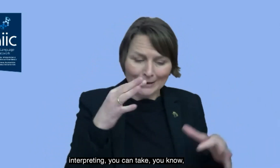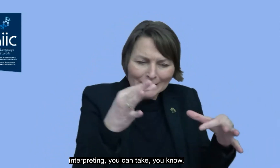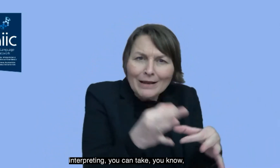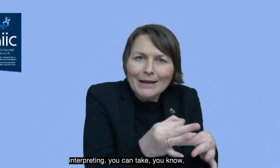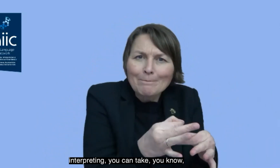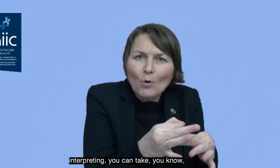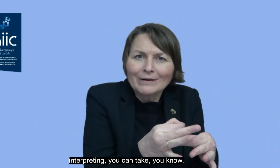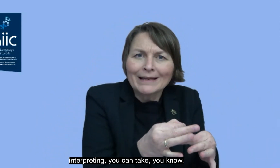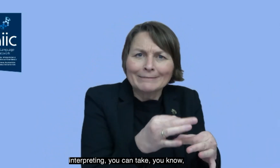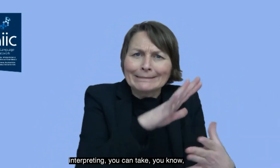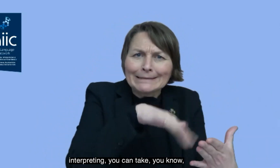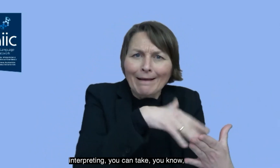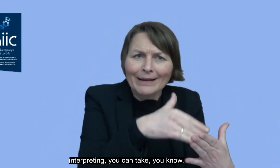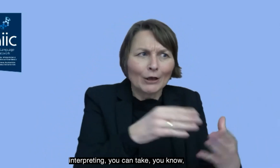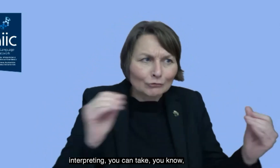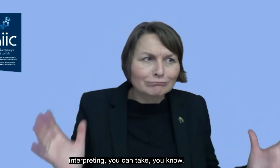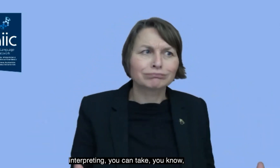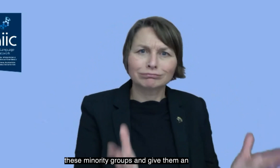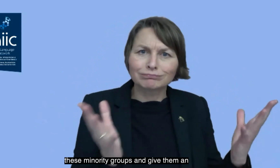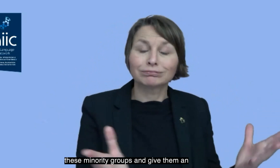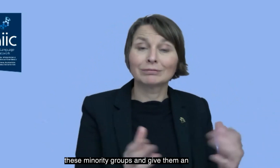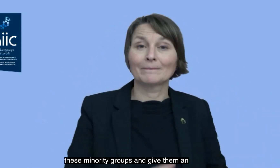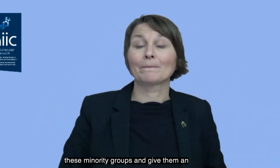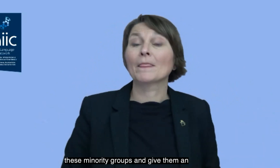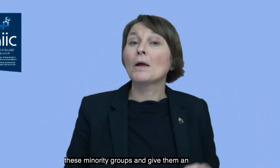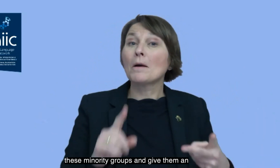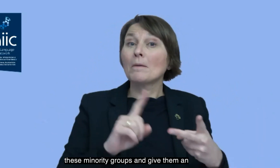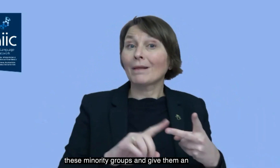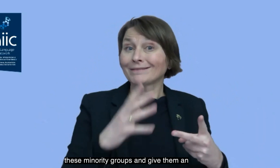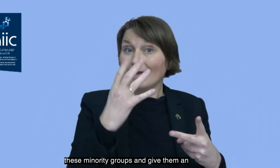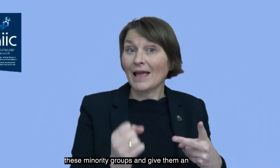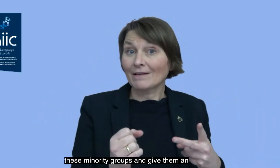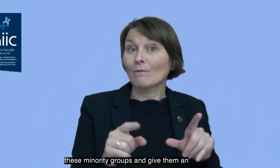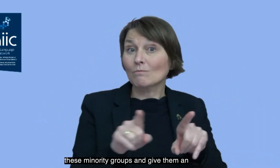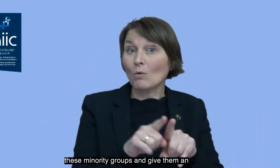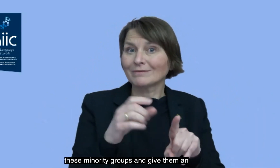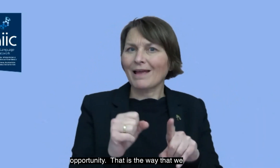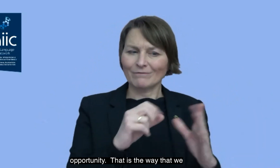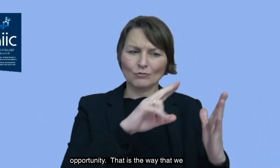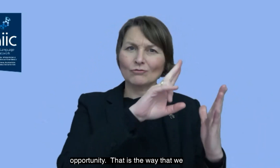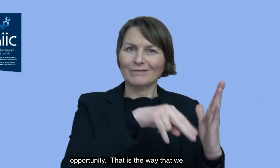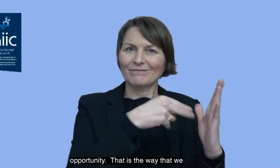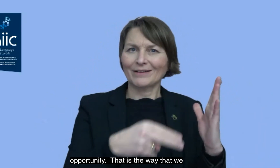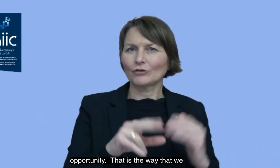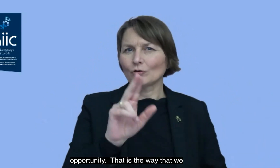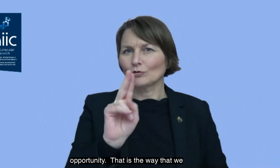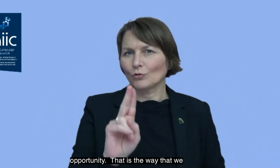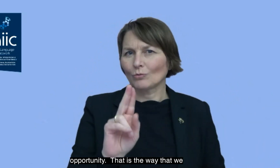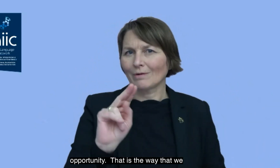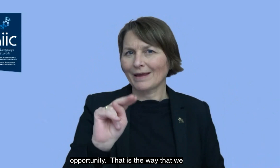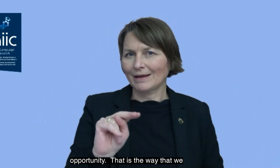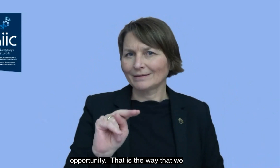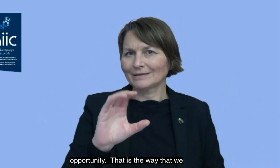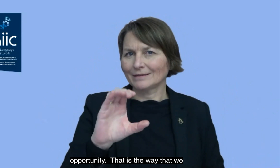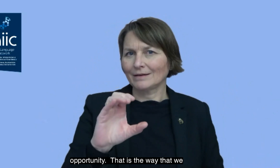interpretación, estos grupos minoritarios les podríamos dar una oportunidad. Y esta